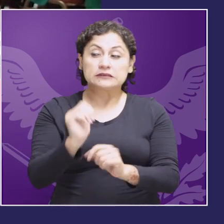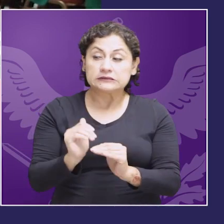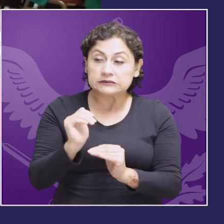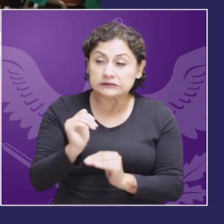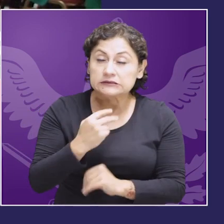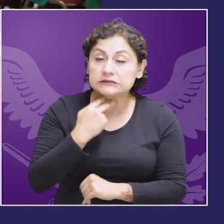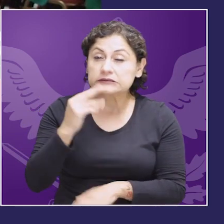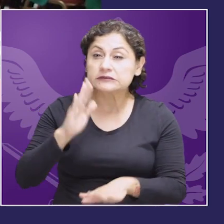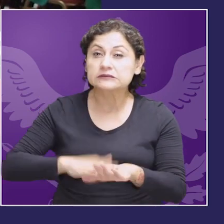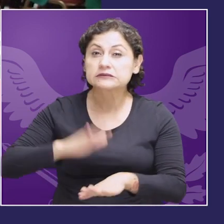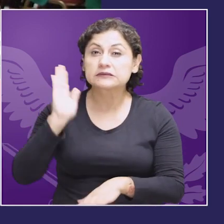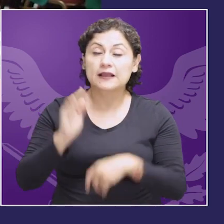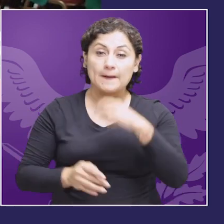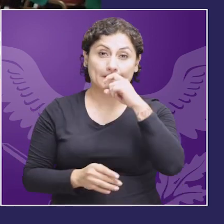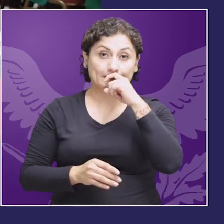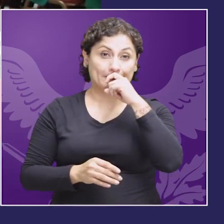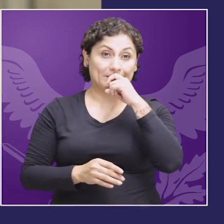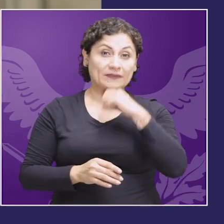amplio. Perdón, póngaselo un poquito más cerca porque...